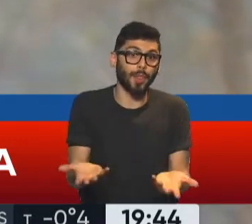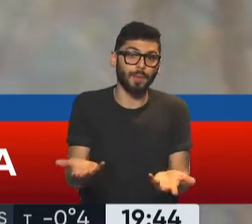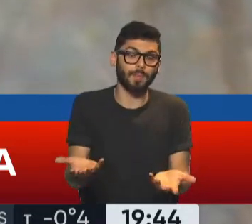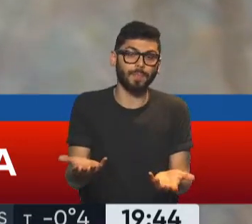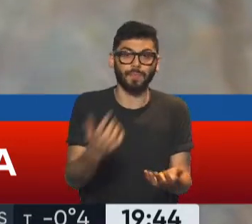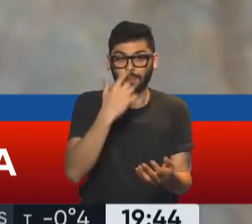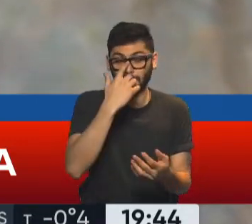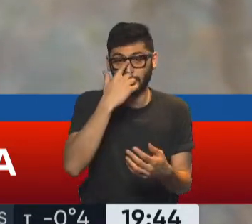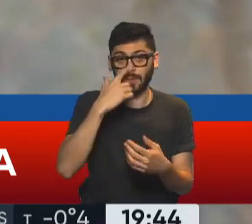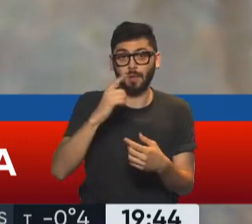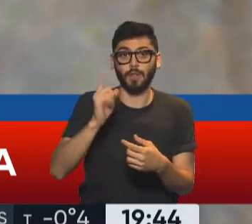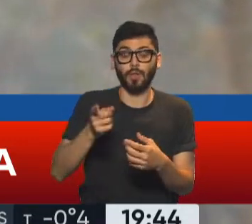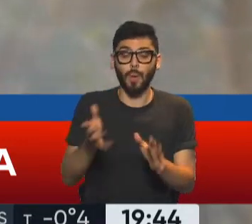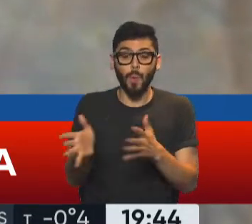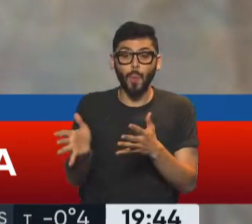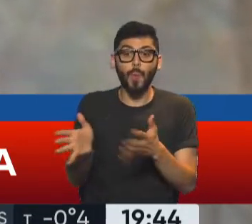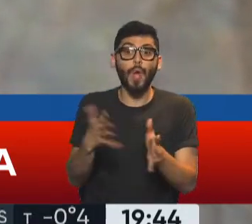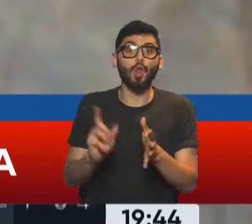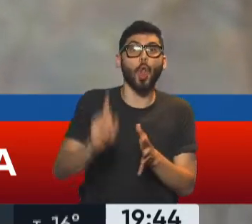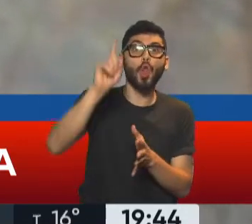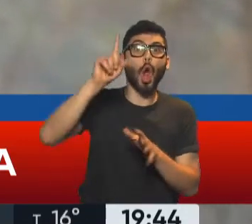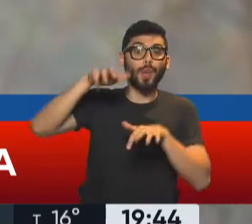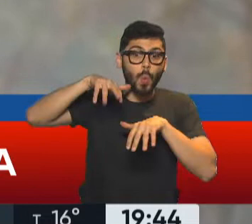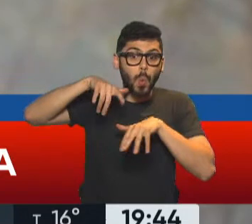viento norte y elevarse las temperaturas